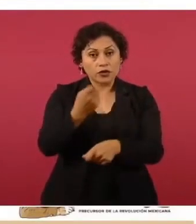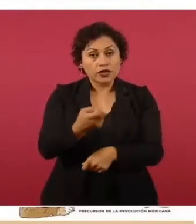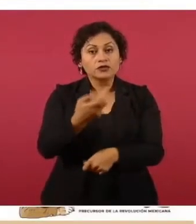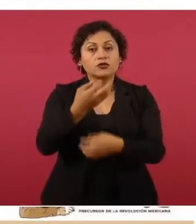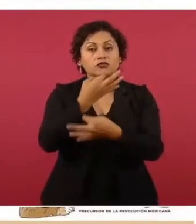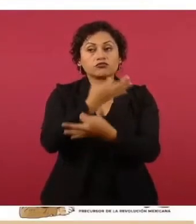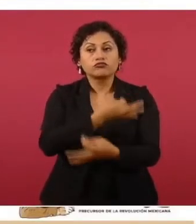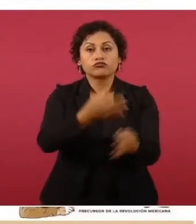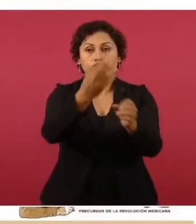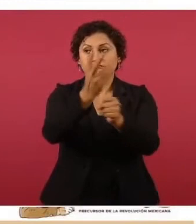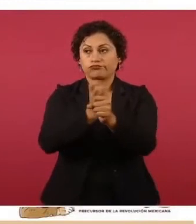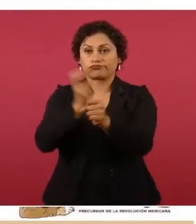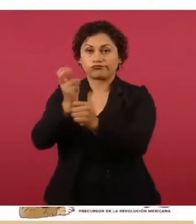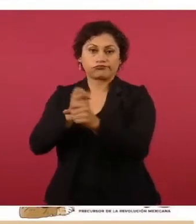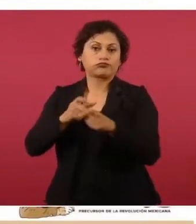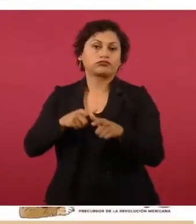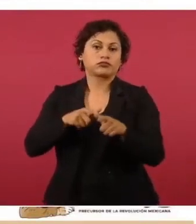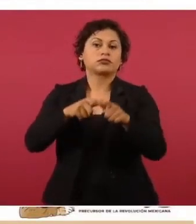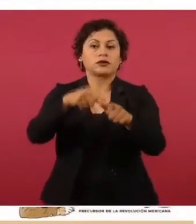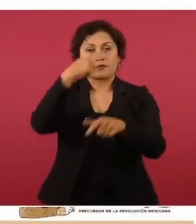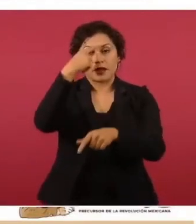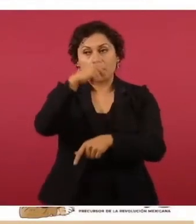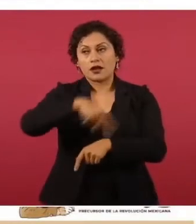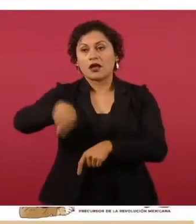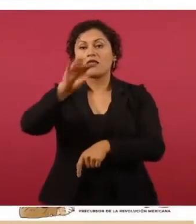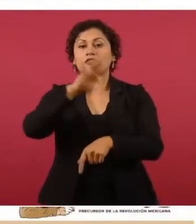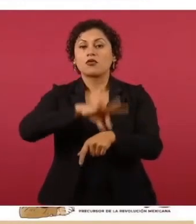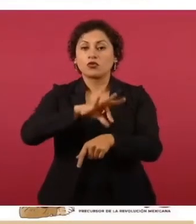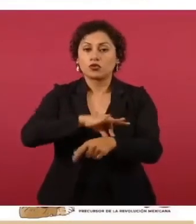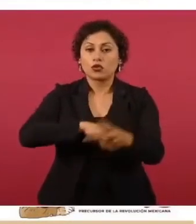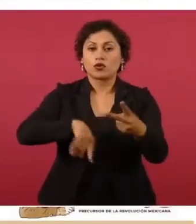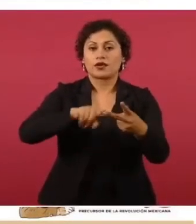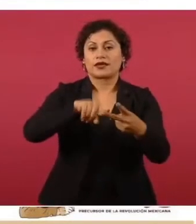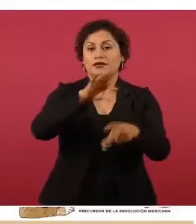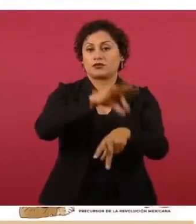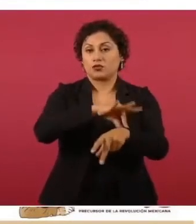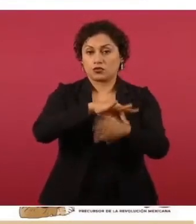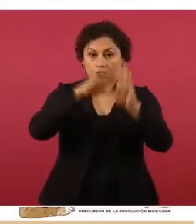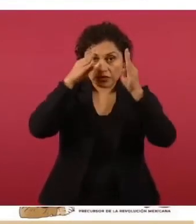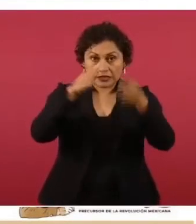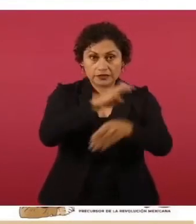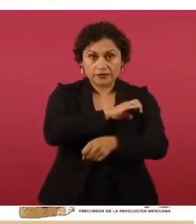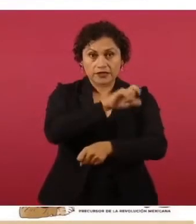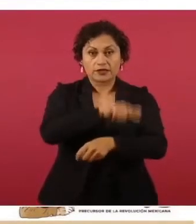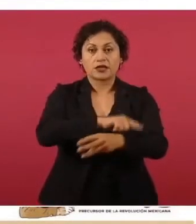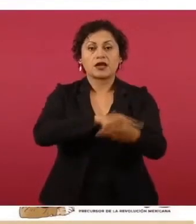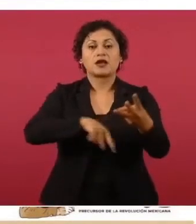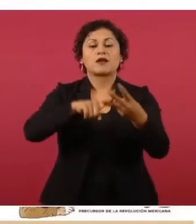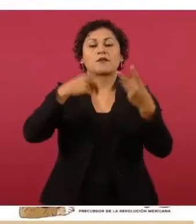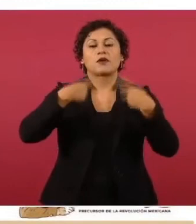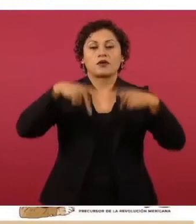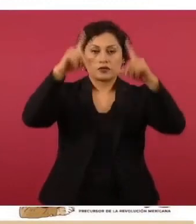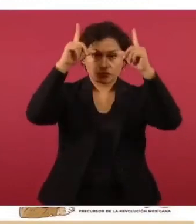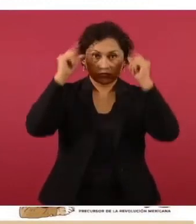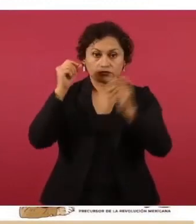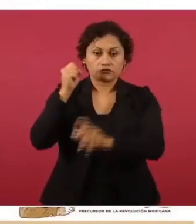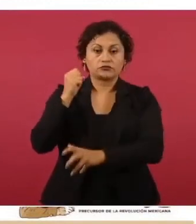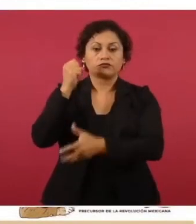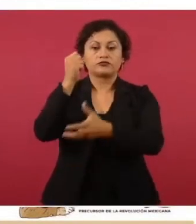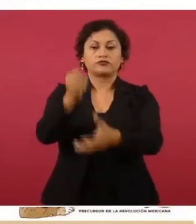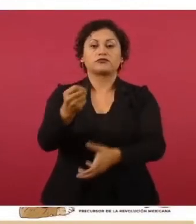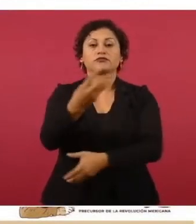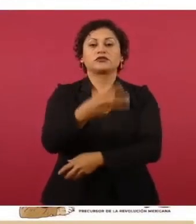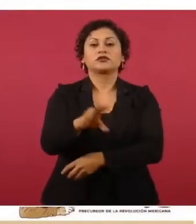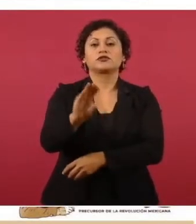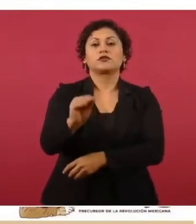de personal, médicos especialistas, médicos generales y personal de enfermería. Es una inversión de 398 millones de